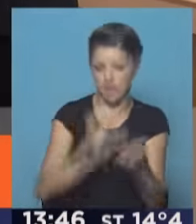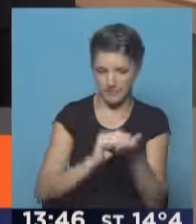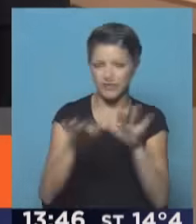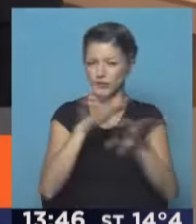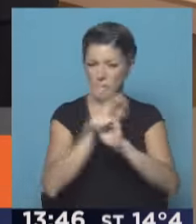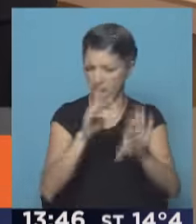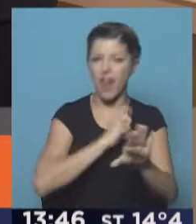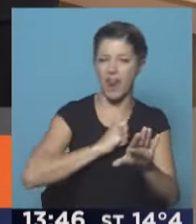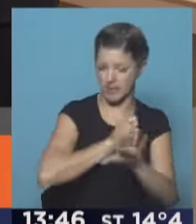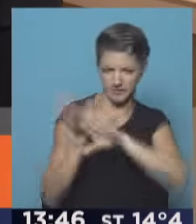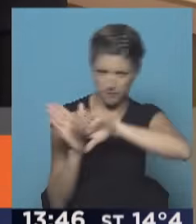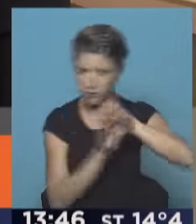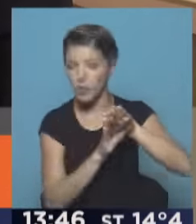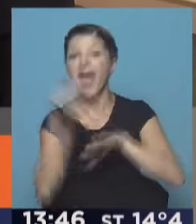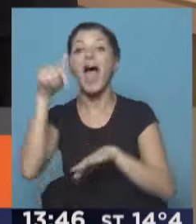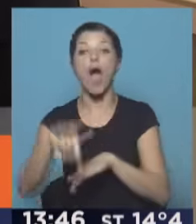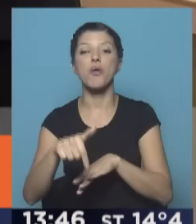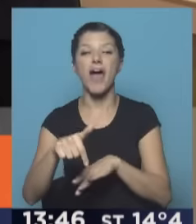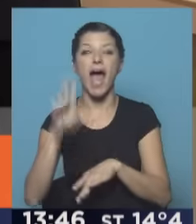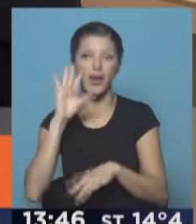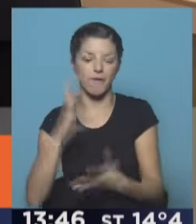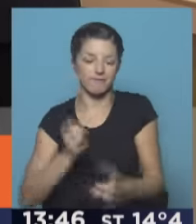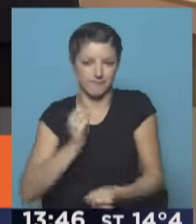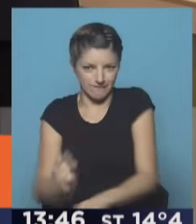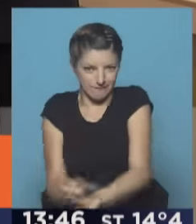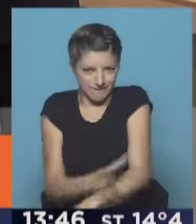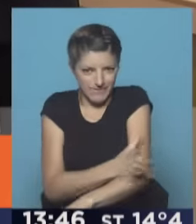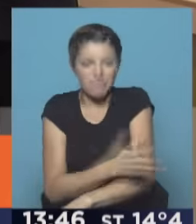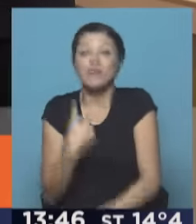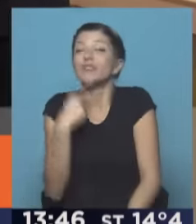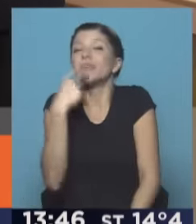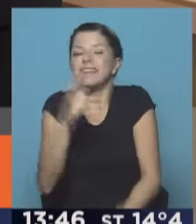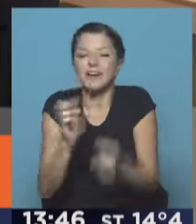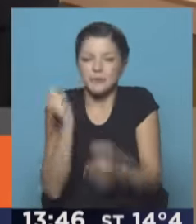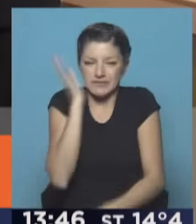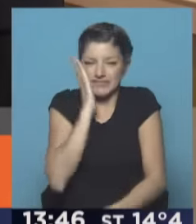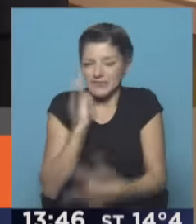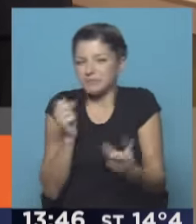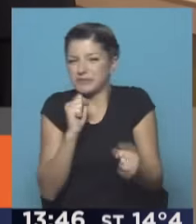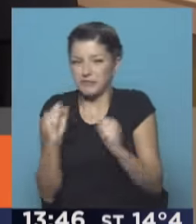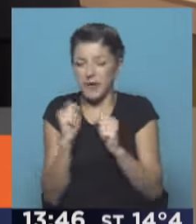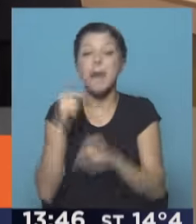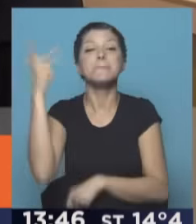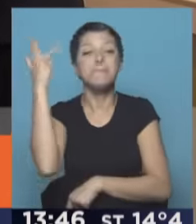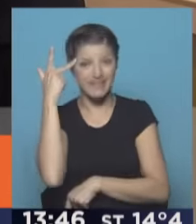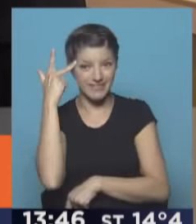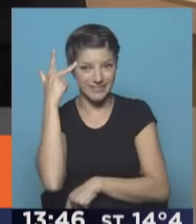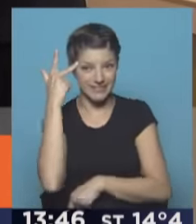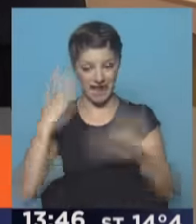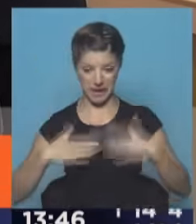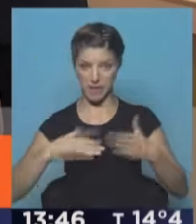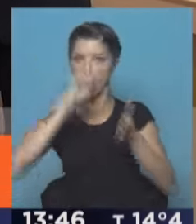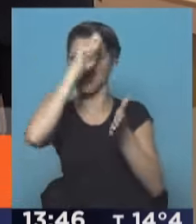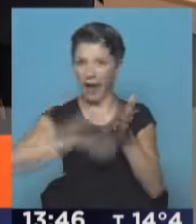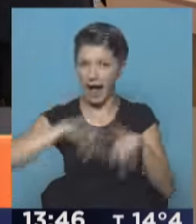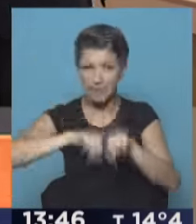Bessi al toque, la verdad que emotivo, ¿no? Hasta te diría cariñoso, y vale la palabra, de Lionel Messi firmando una camiseta